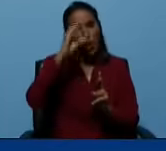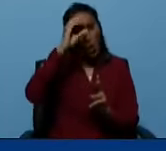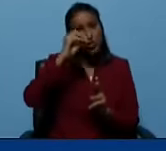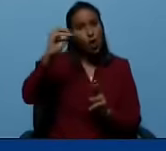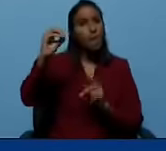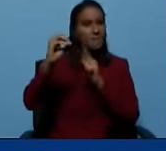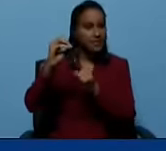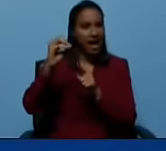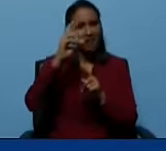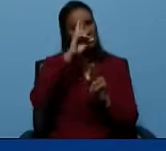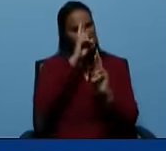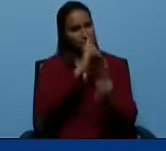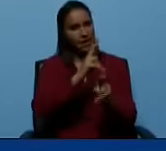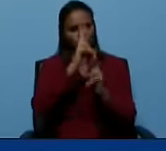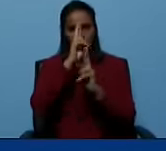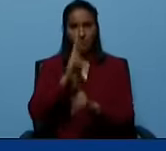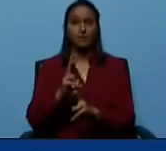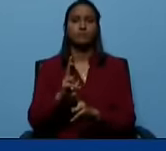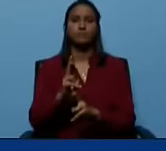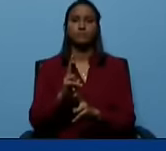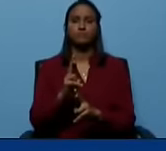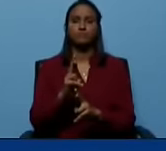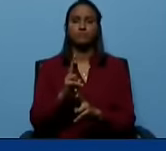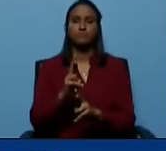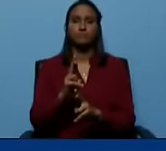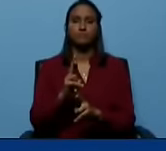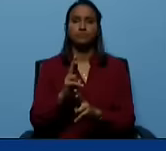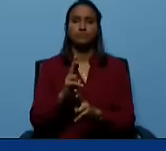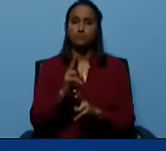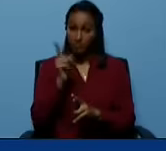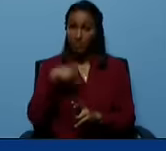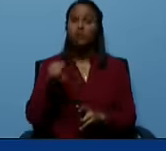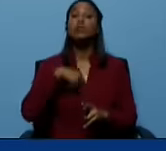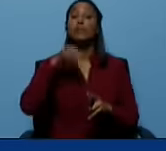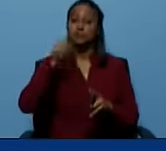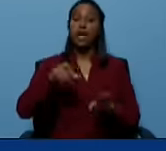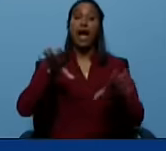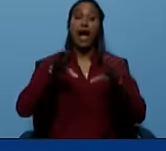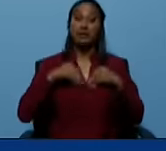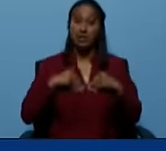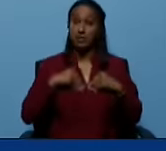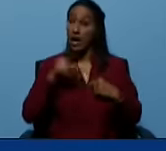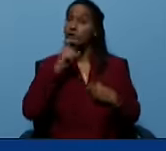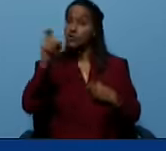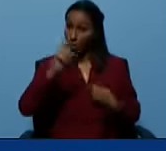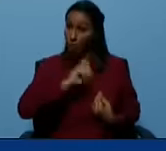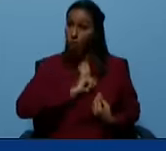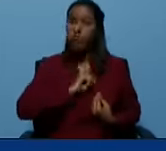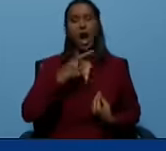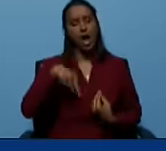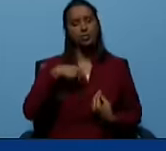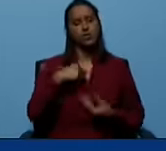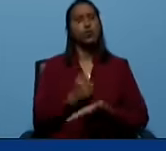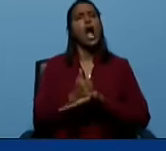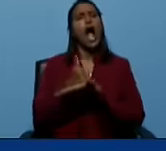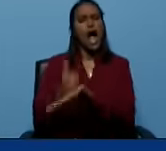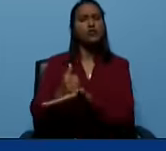distinta. Y hasta estamos dispuestos a aceptar su odio y ayudarlos a que se curen de su